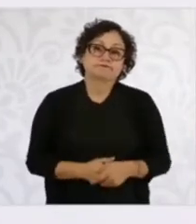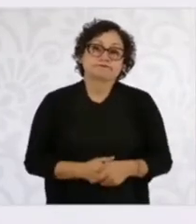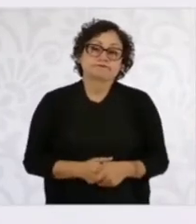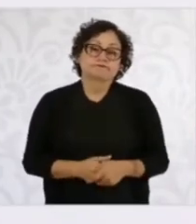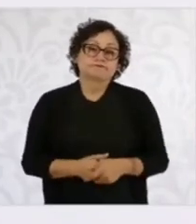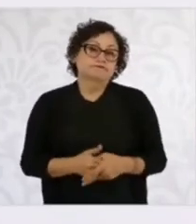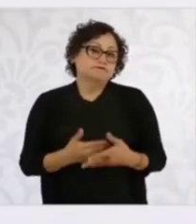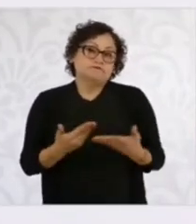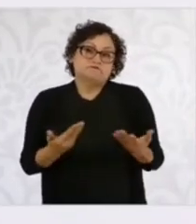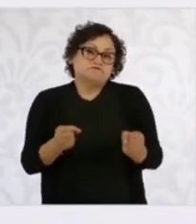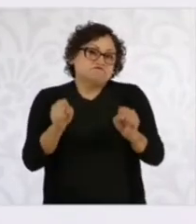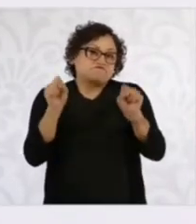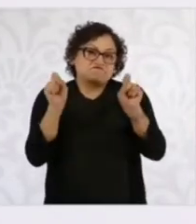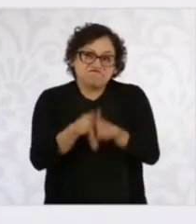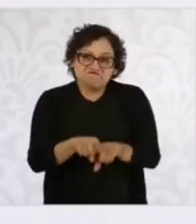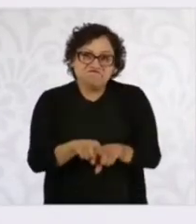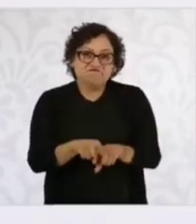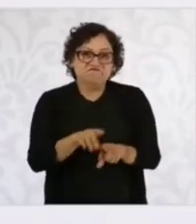del conservadurismo,